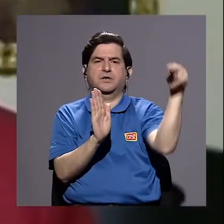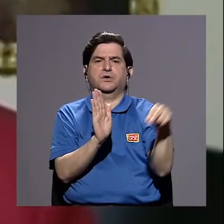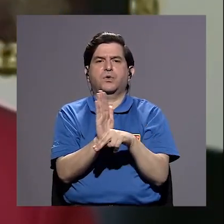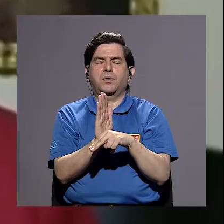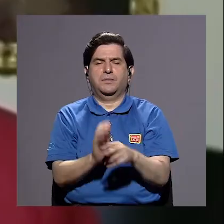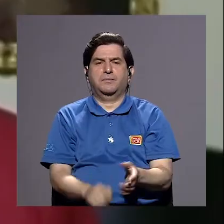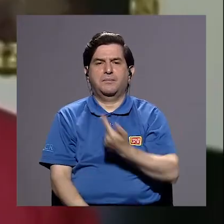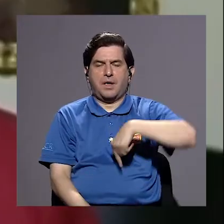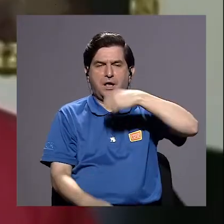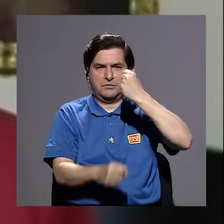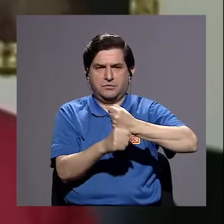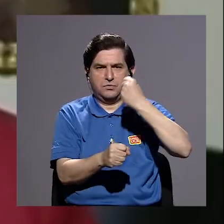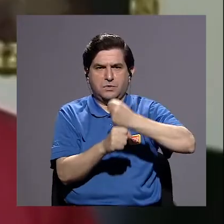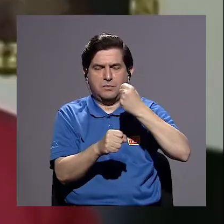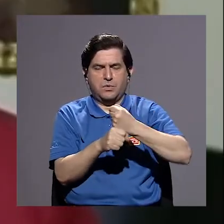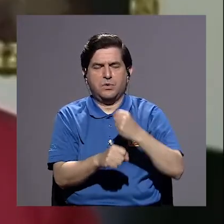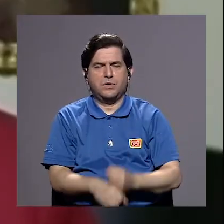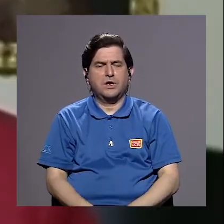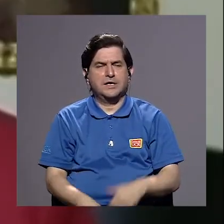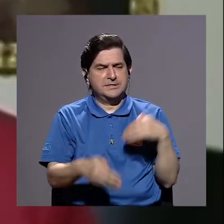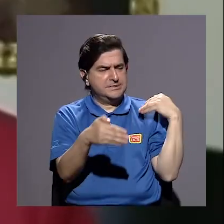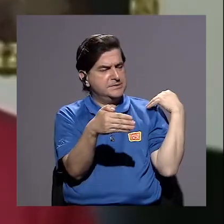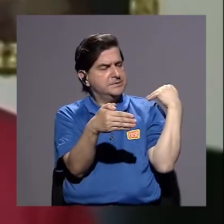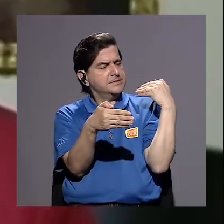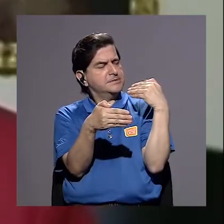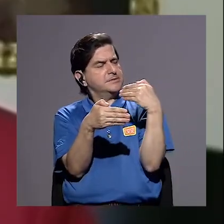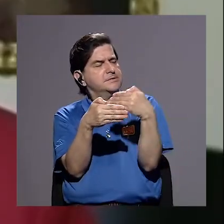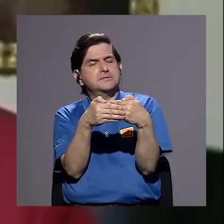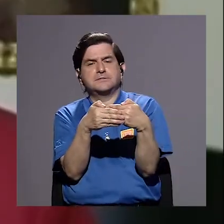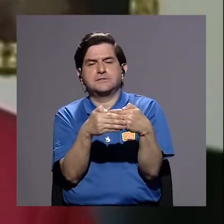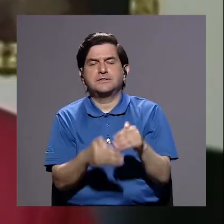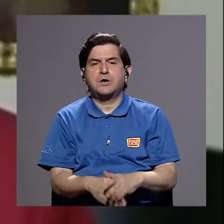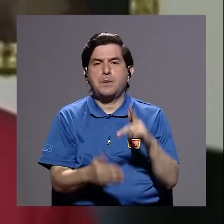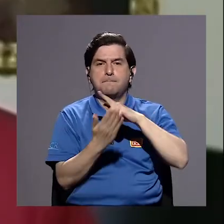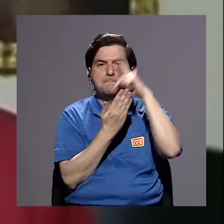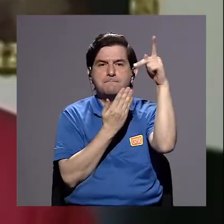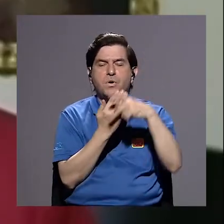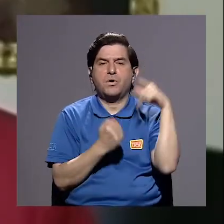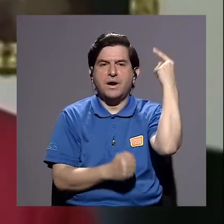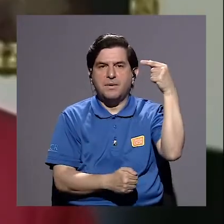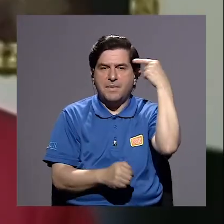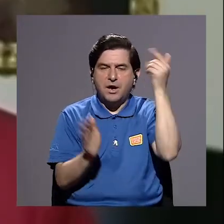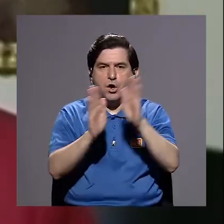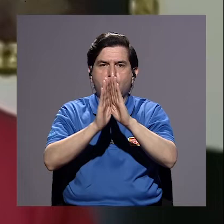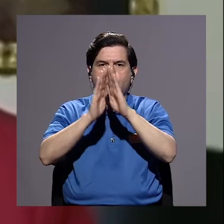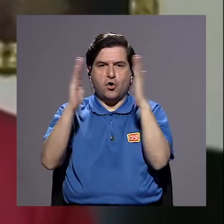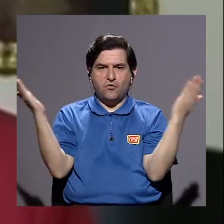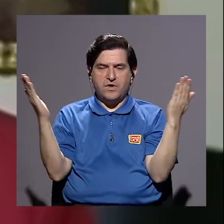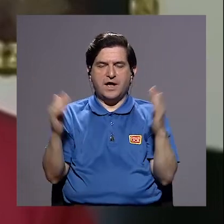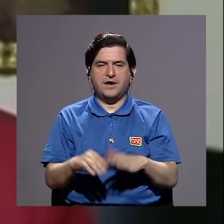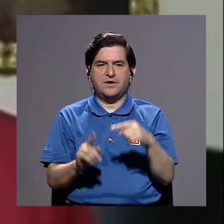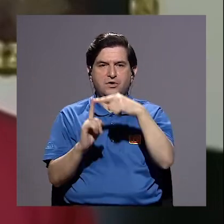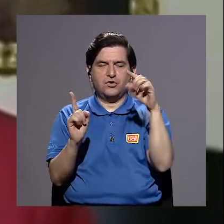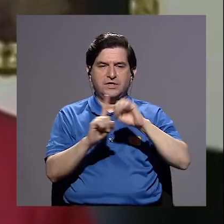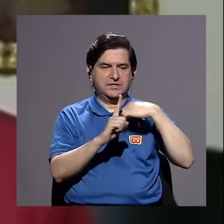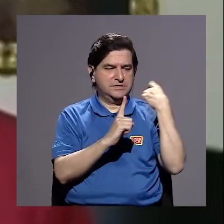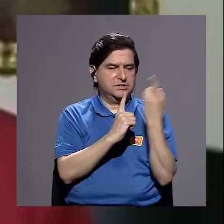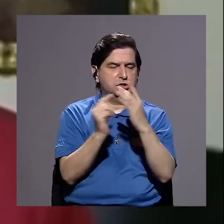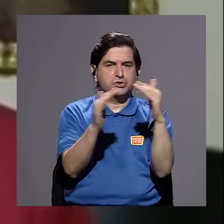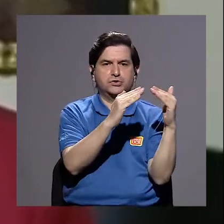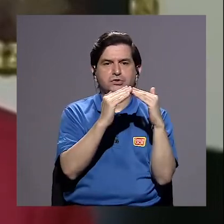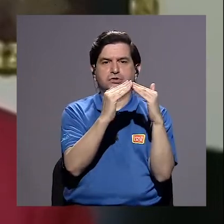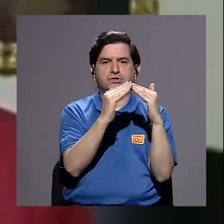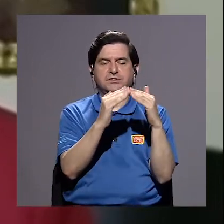normativa. Estamos trabajando muy de cerca con el programa de gobierno abierto desde la sociedad